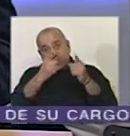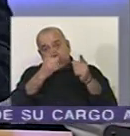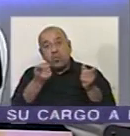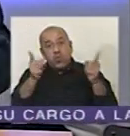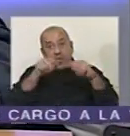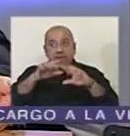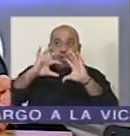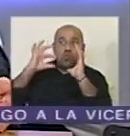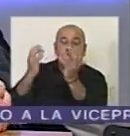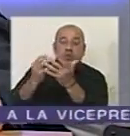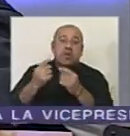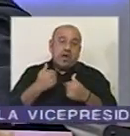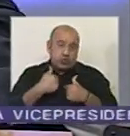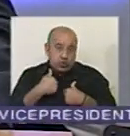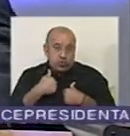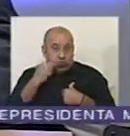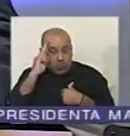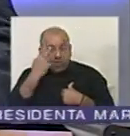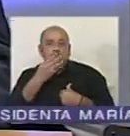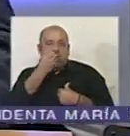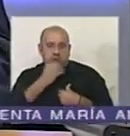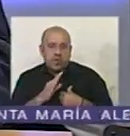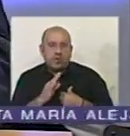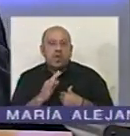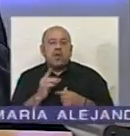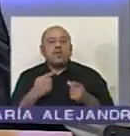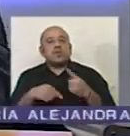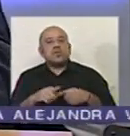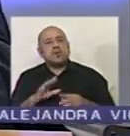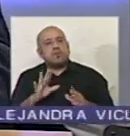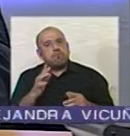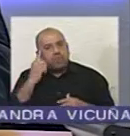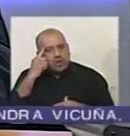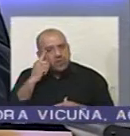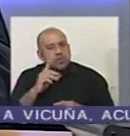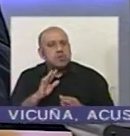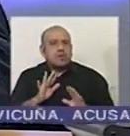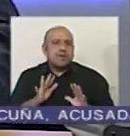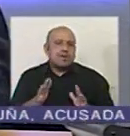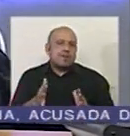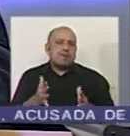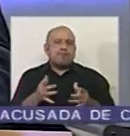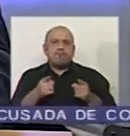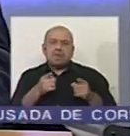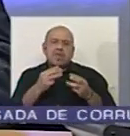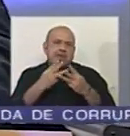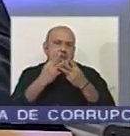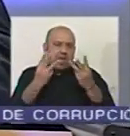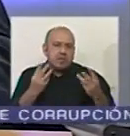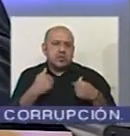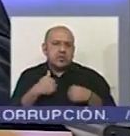mundo, mejor. Para nosotros es mejor. De cualquier modo, me parece que, y en general diría yo,